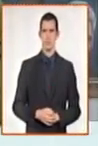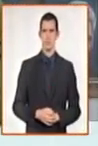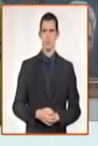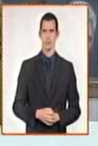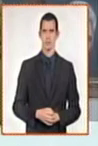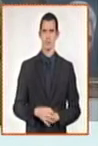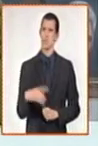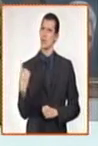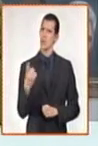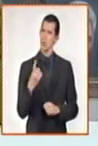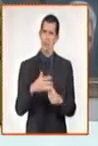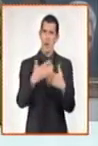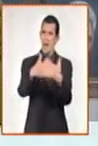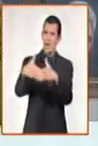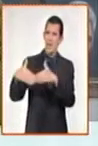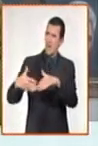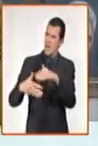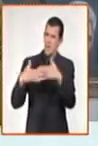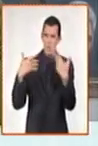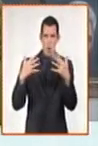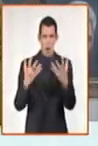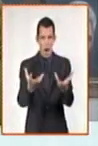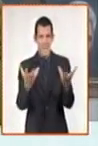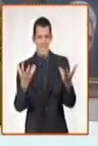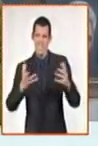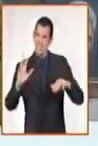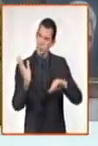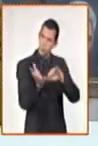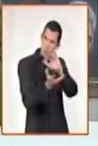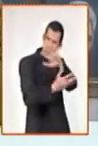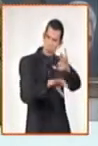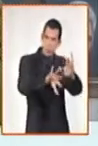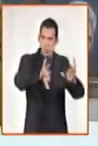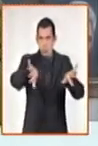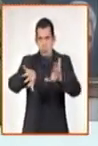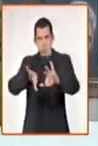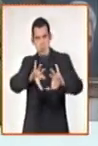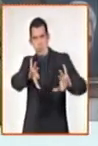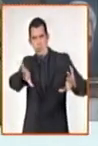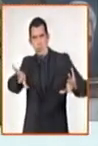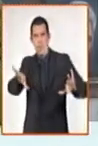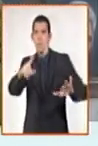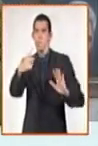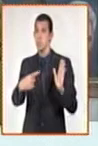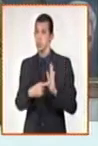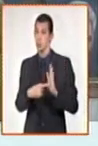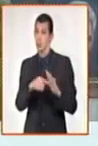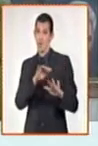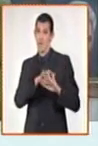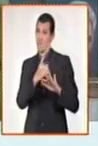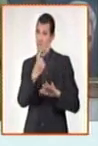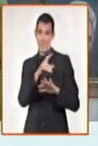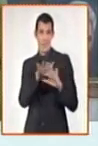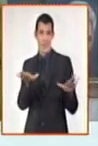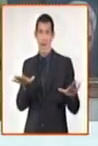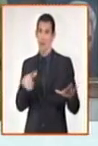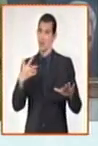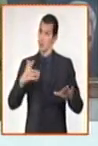estado recogiendo. Todavía queda mucho que limpiar, fueron muchos los daños y todo lo que estuvo y todo lo que dejó a su